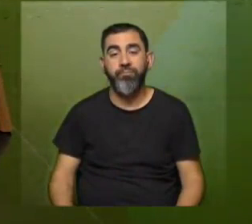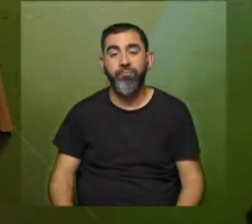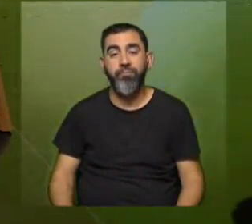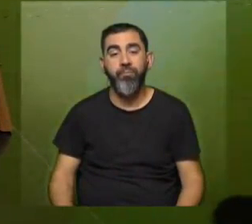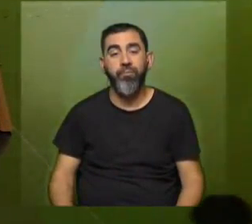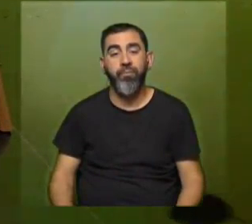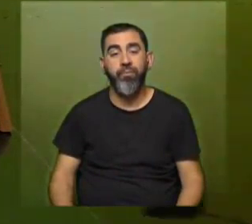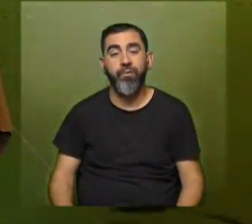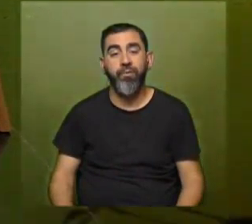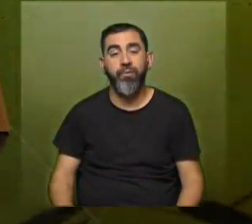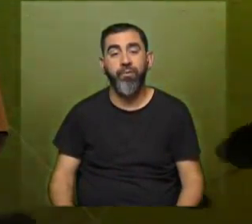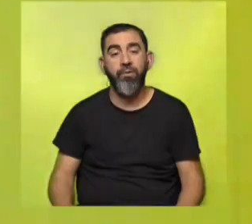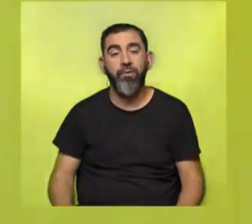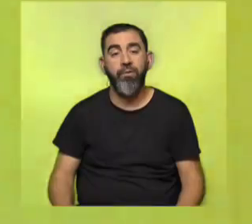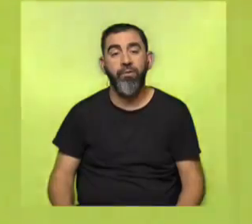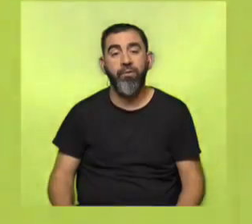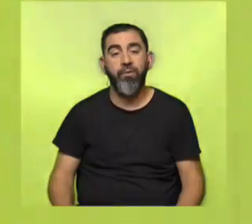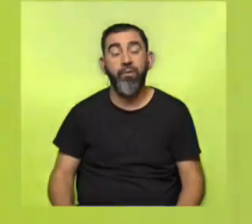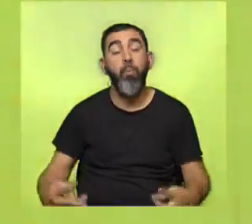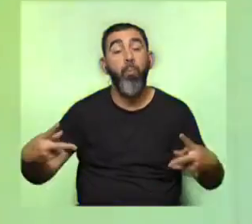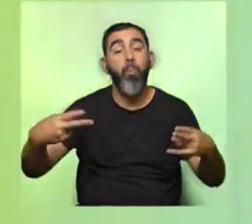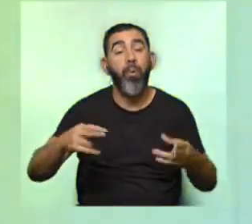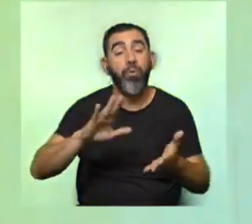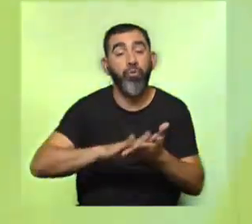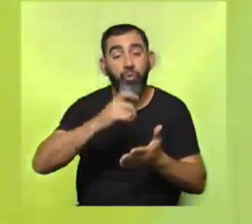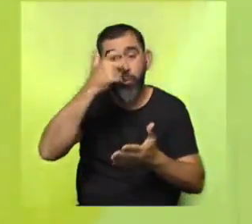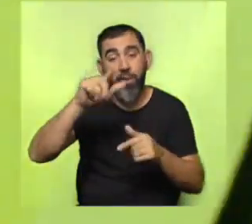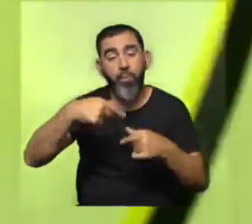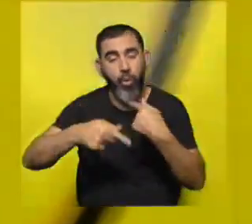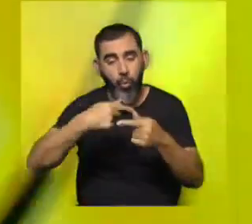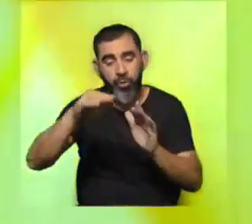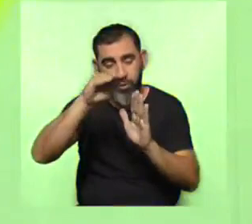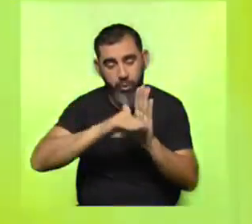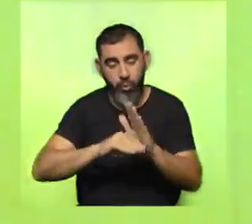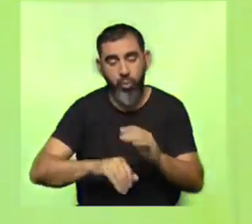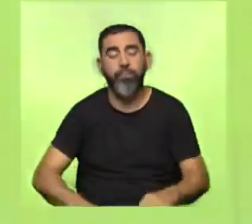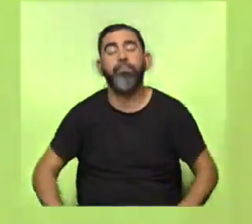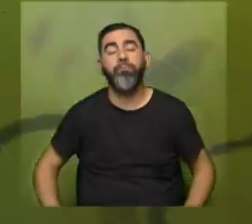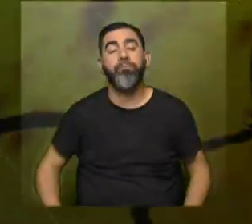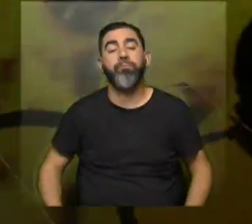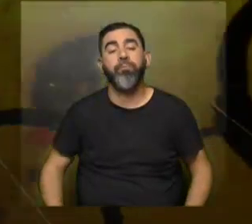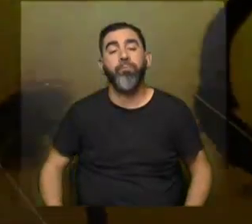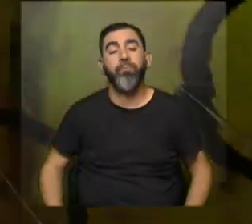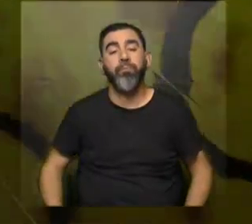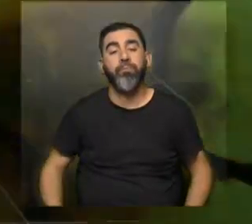gracias. Hasta pronto. Gracias a ustedes. Nueva pausa en Sobre Ciencia. A la vuelta seguimos compartiendo información de nuestro país.